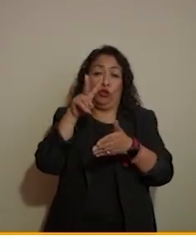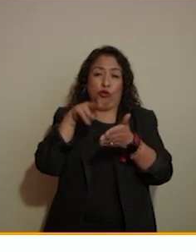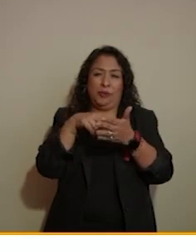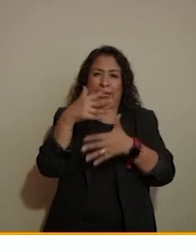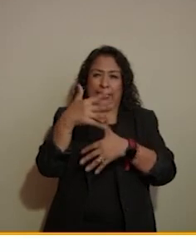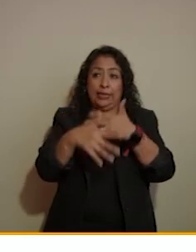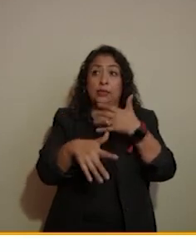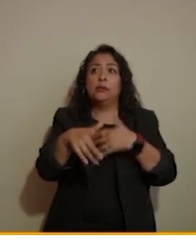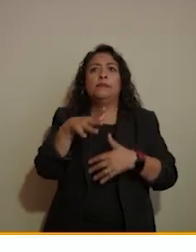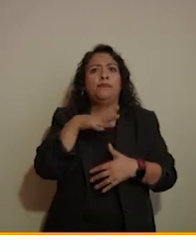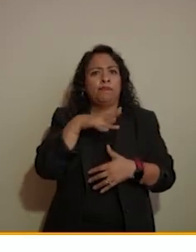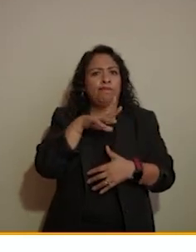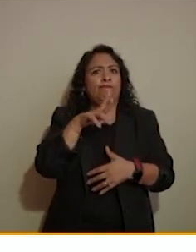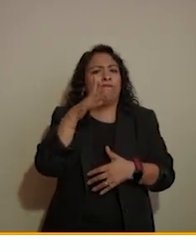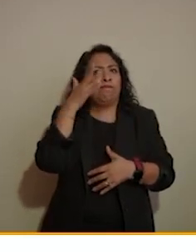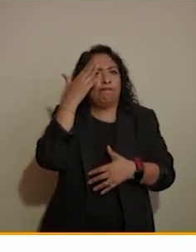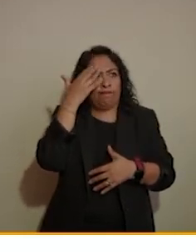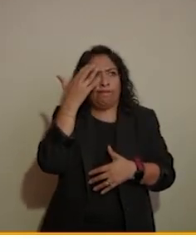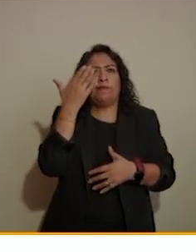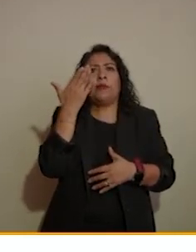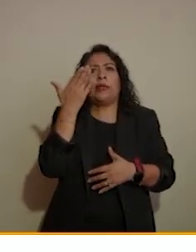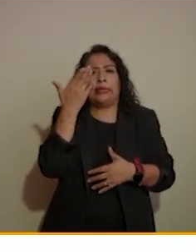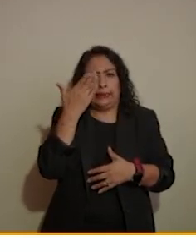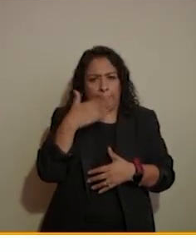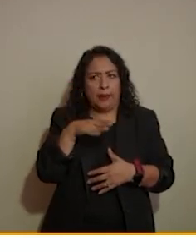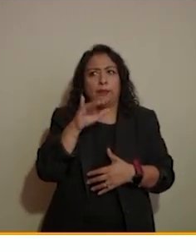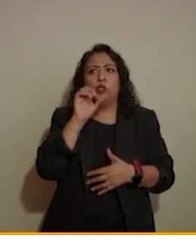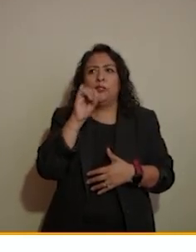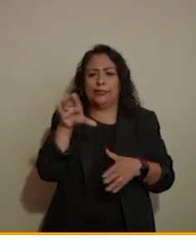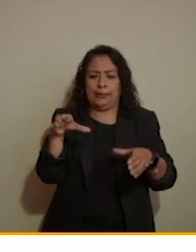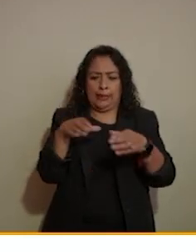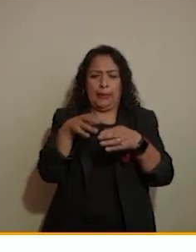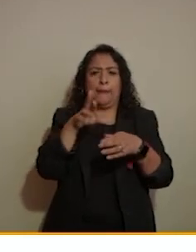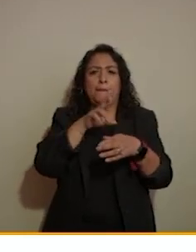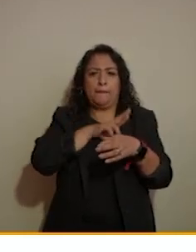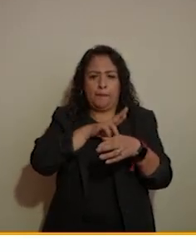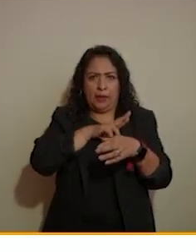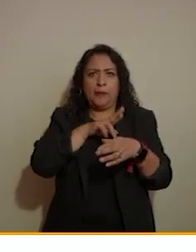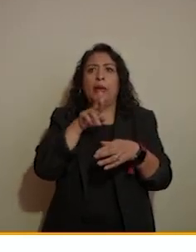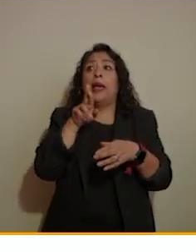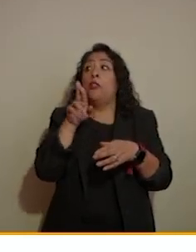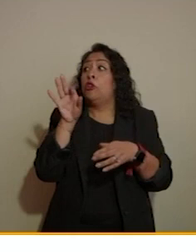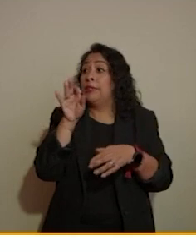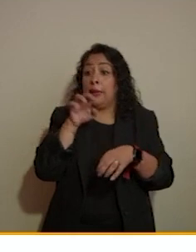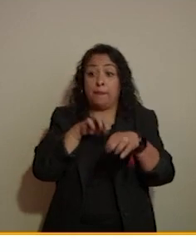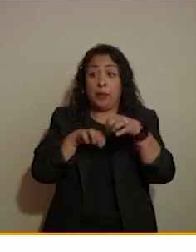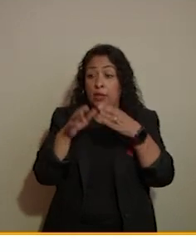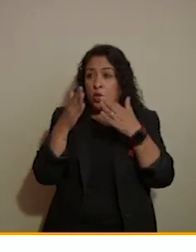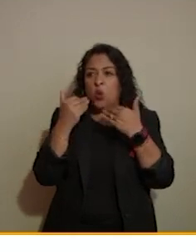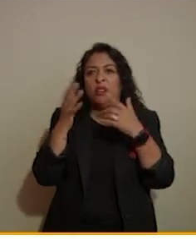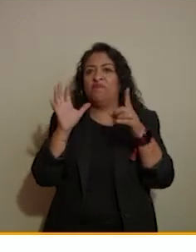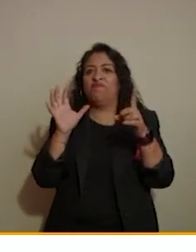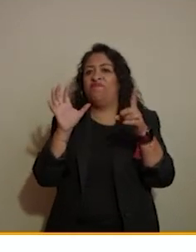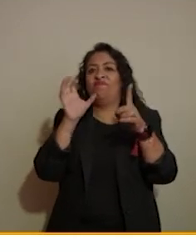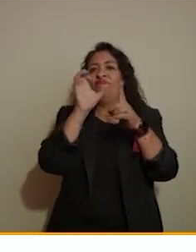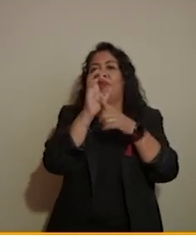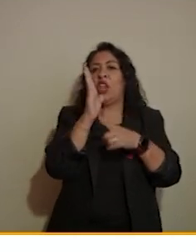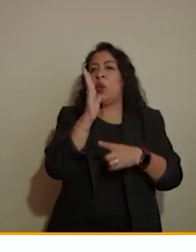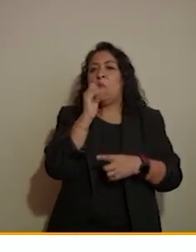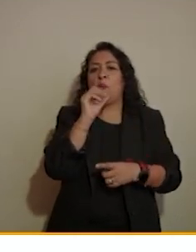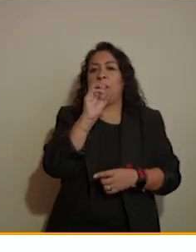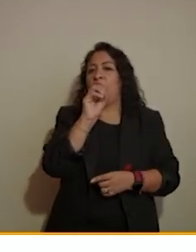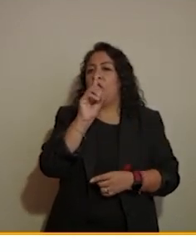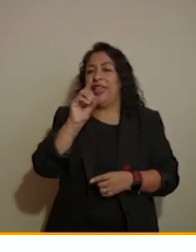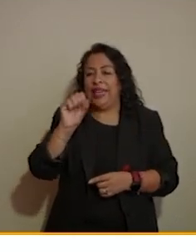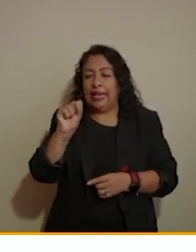un reconocimiento claro de que sin el sector privado, sin las empresas, no vamos a alcanzar ningún desarrollo, ¿no? Y